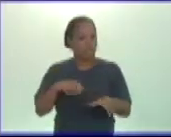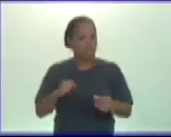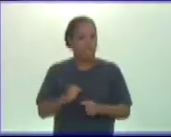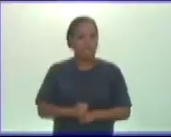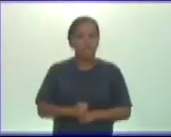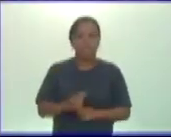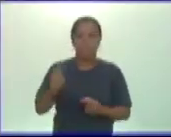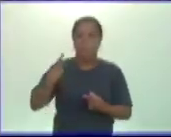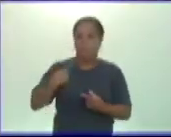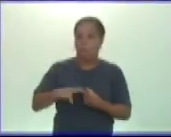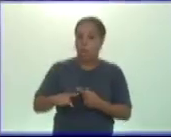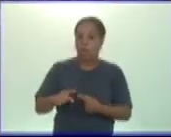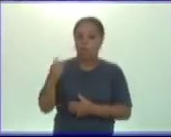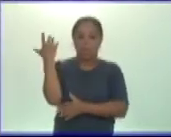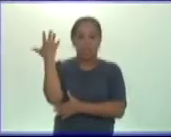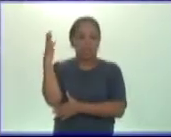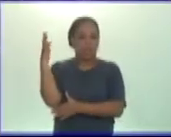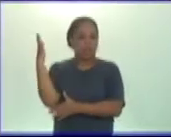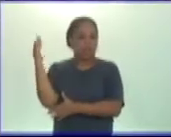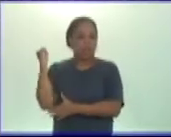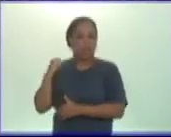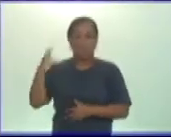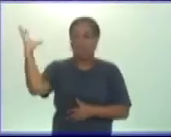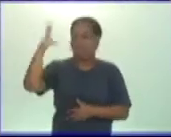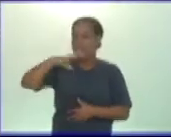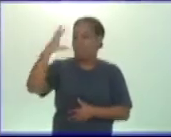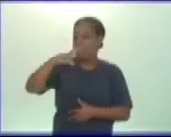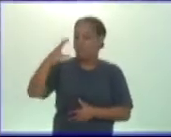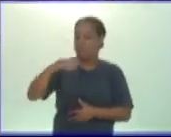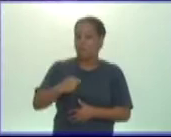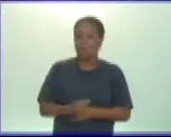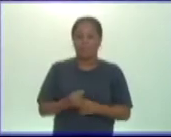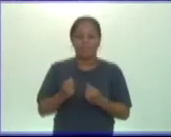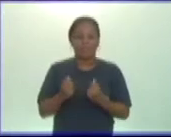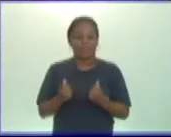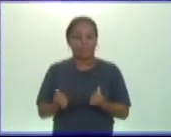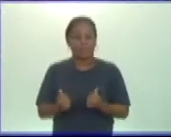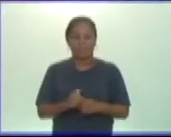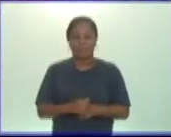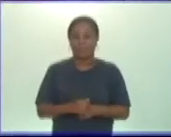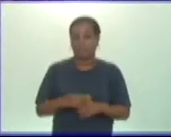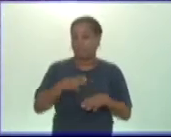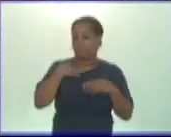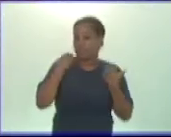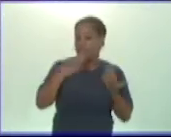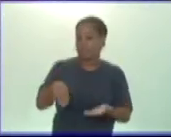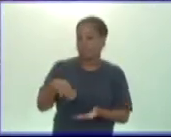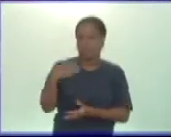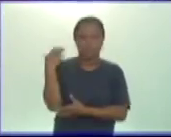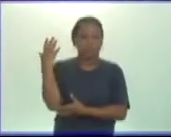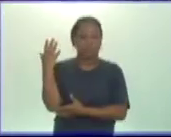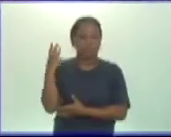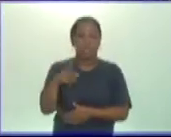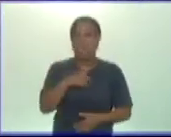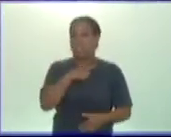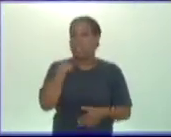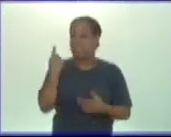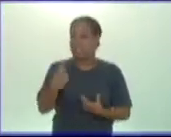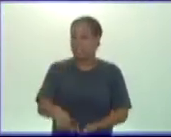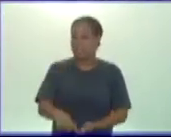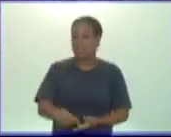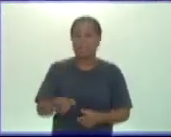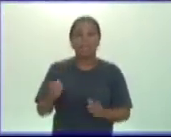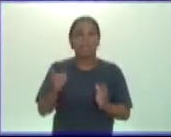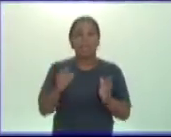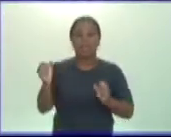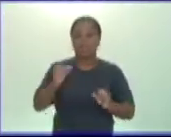sobre la flora terrestre de la lluvia ácida es el lixiviado, eliminación de nutrientes de los suelos, tales como el